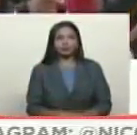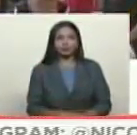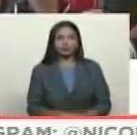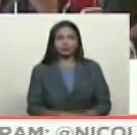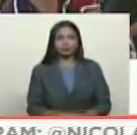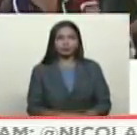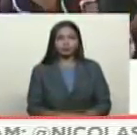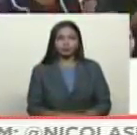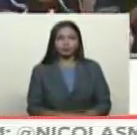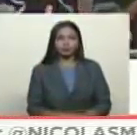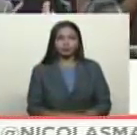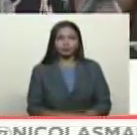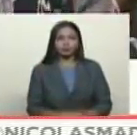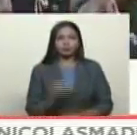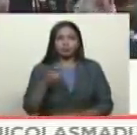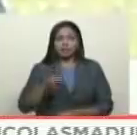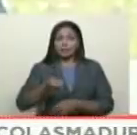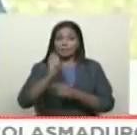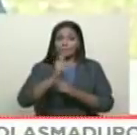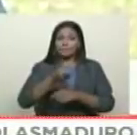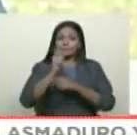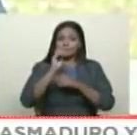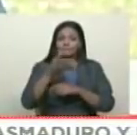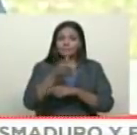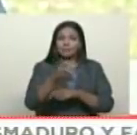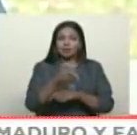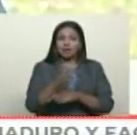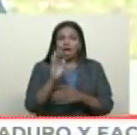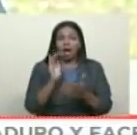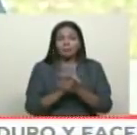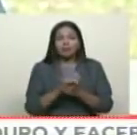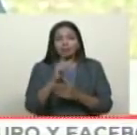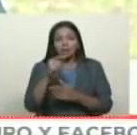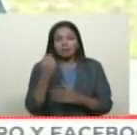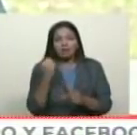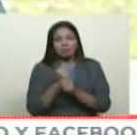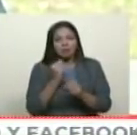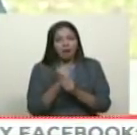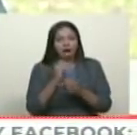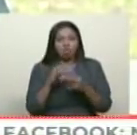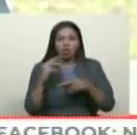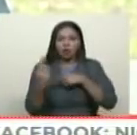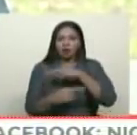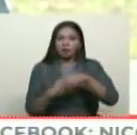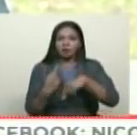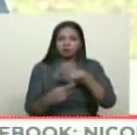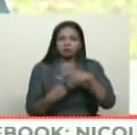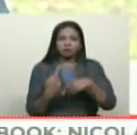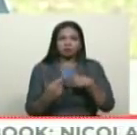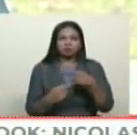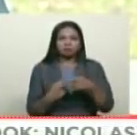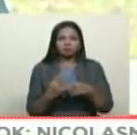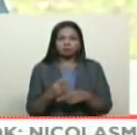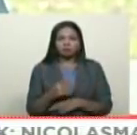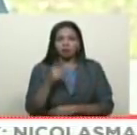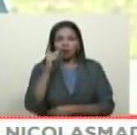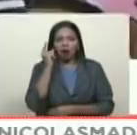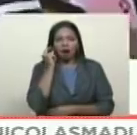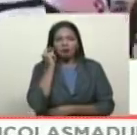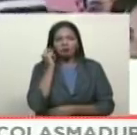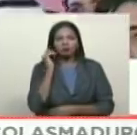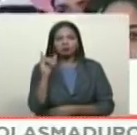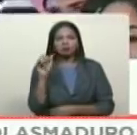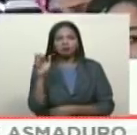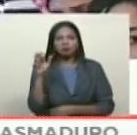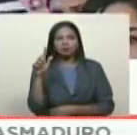Pescar, pescar. Igualmente está una gran compañera, luchadora, trabajadora, revolucionaria. Yelitze